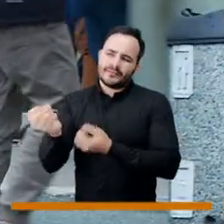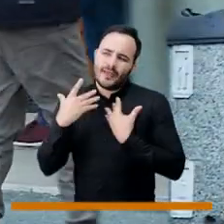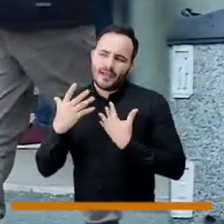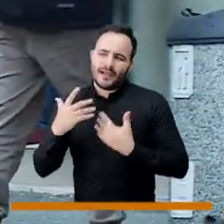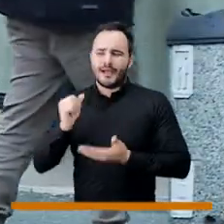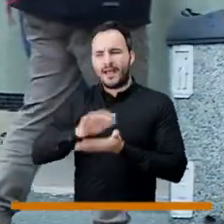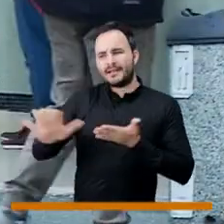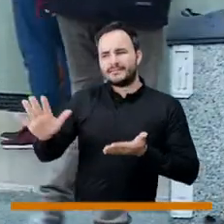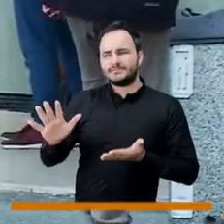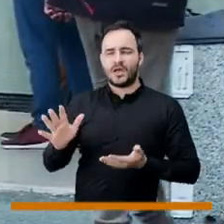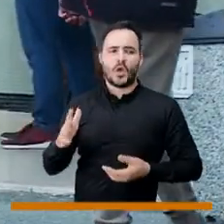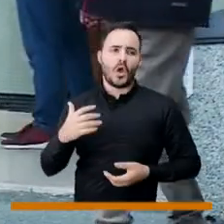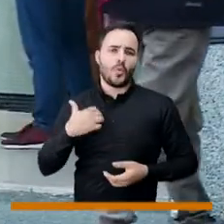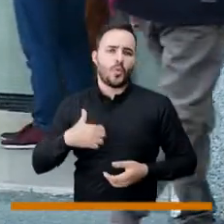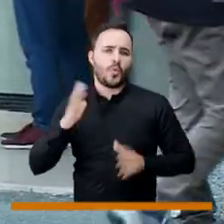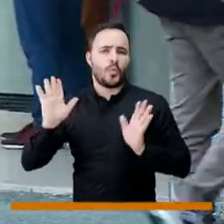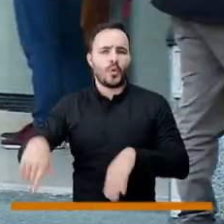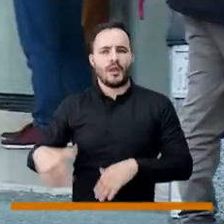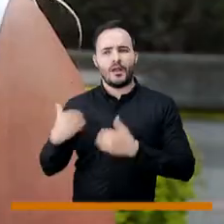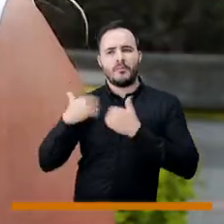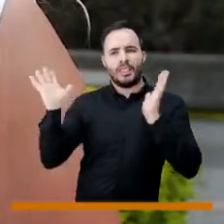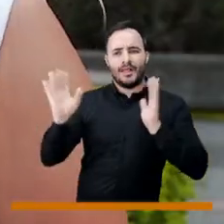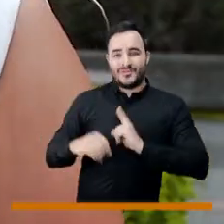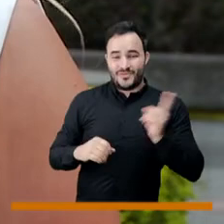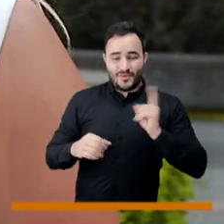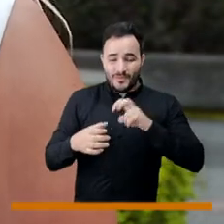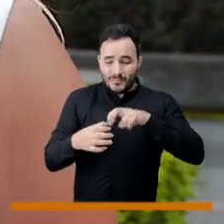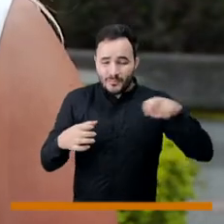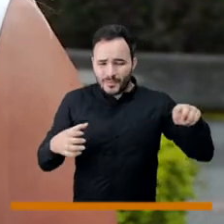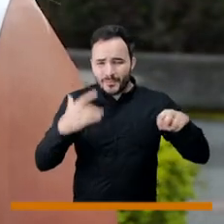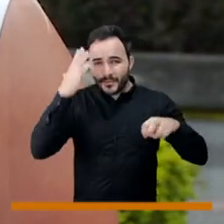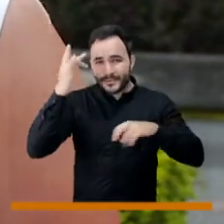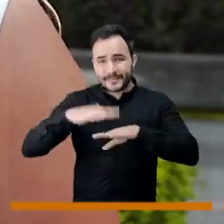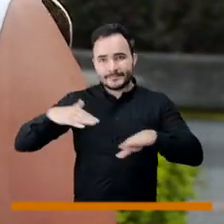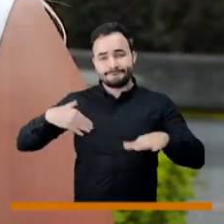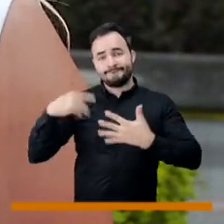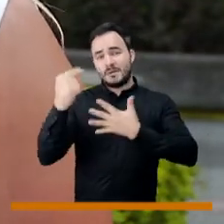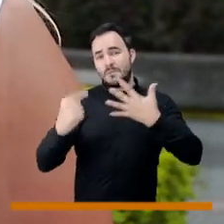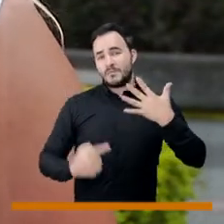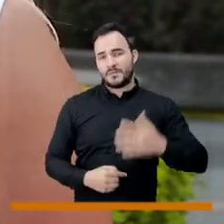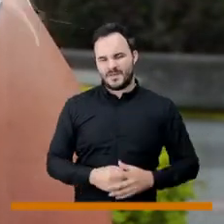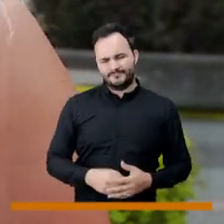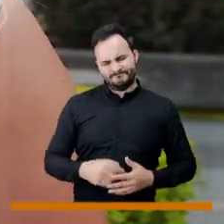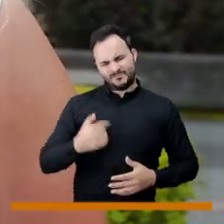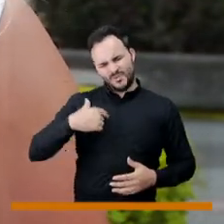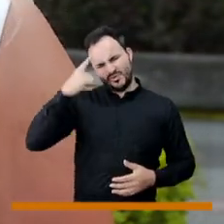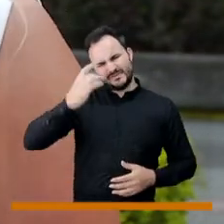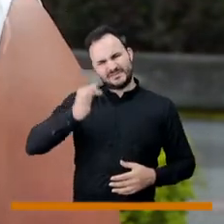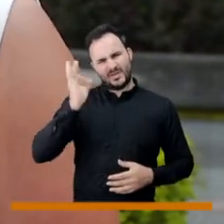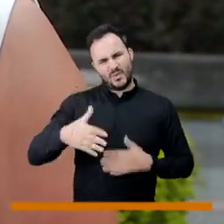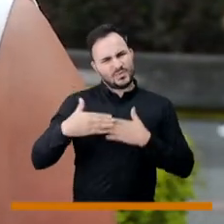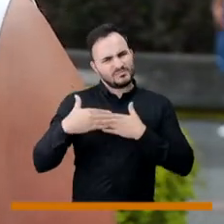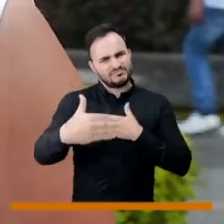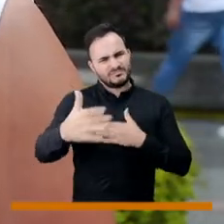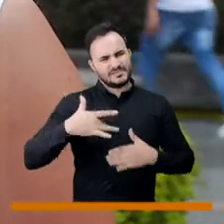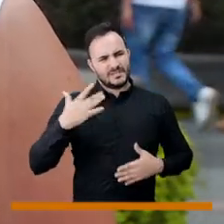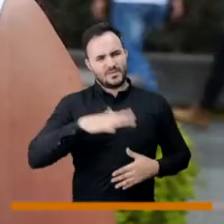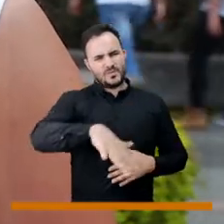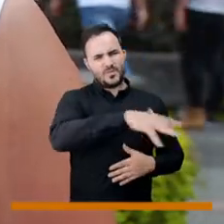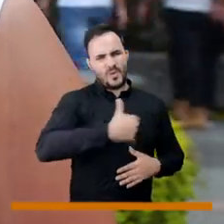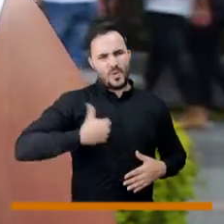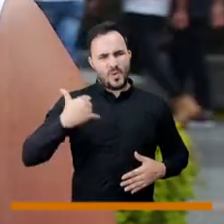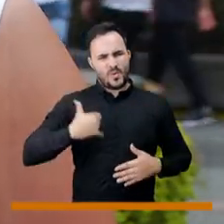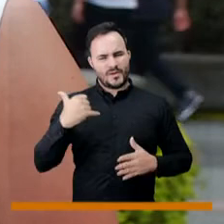derecho que nos hemos ganado en los jóvenes y que estoy segura que vamos a saber demostrar el porqué no es